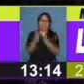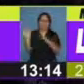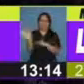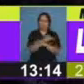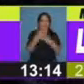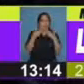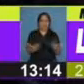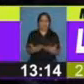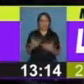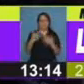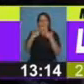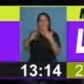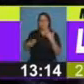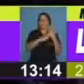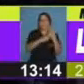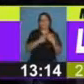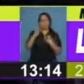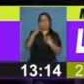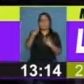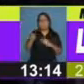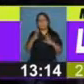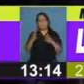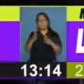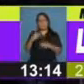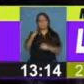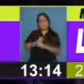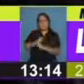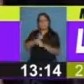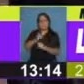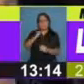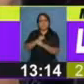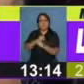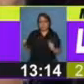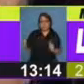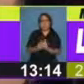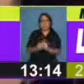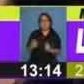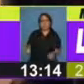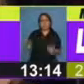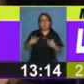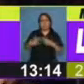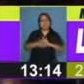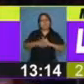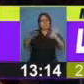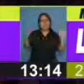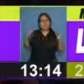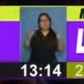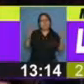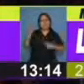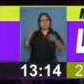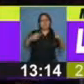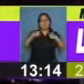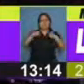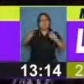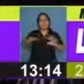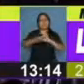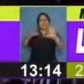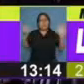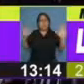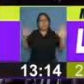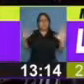fiscales. Tenemos 2000 y pico de fiscales que han trabajado por la camiseta, por la libertad, por eso que grita la gente.